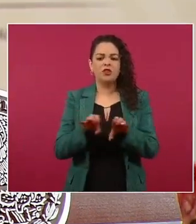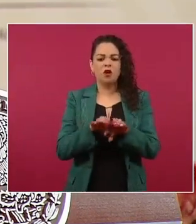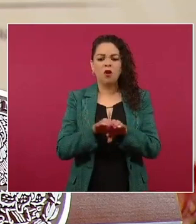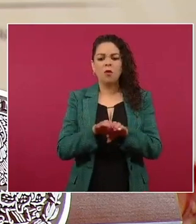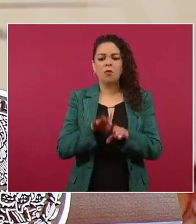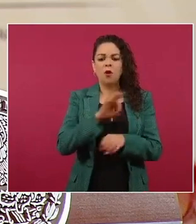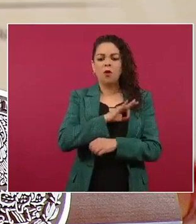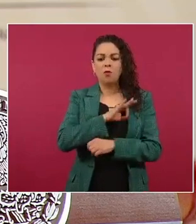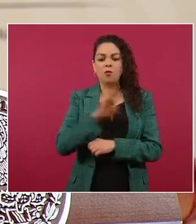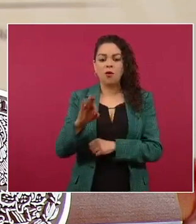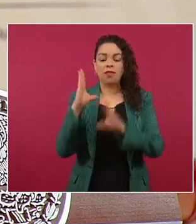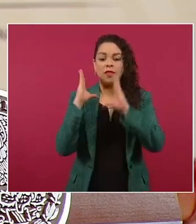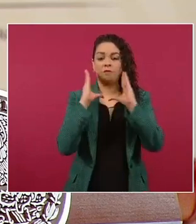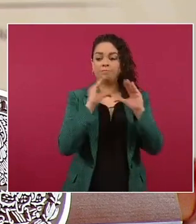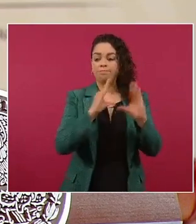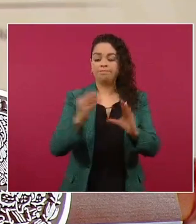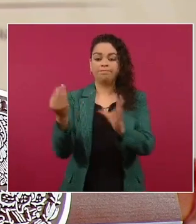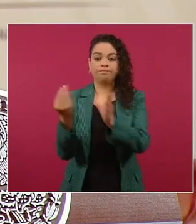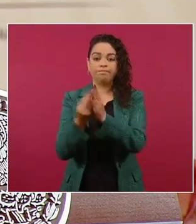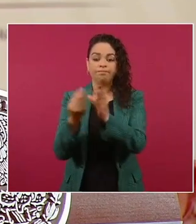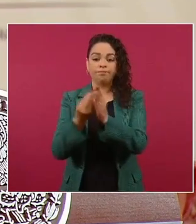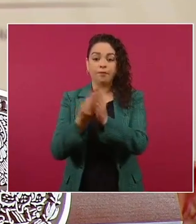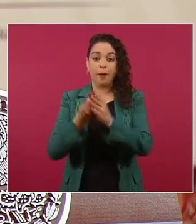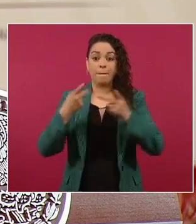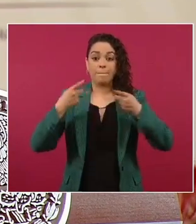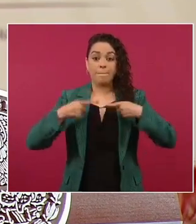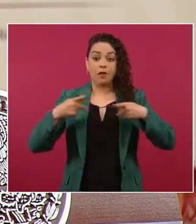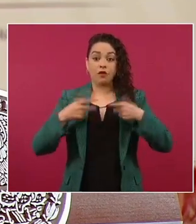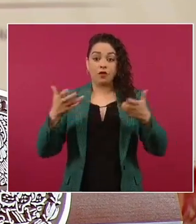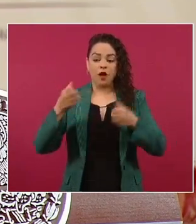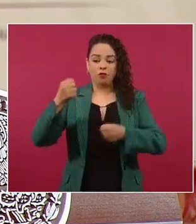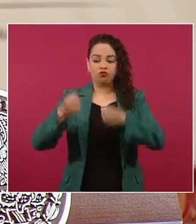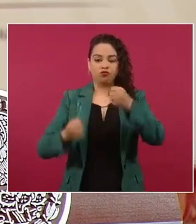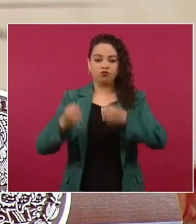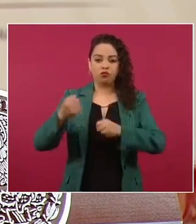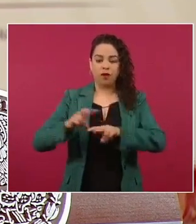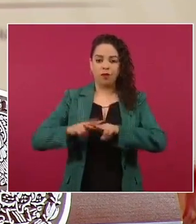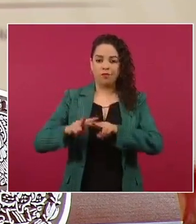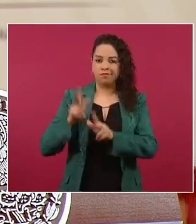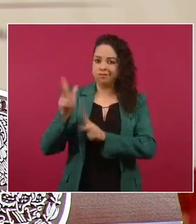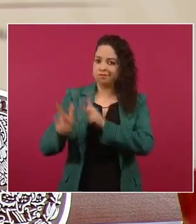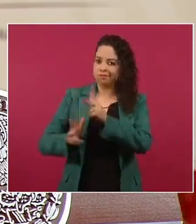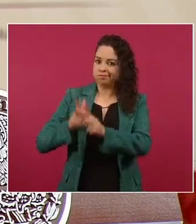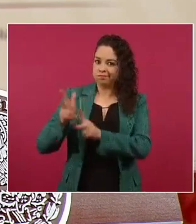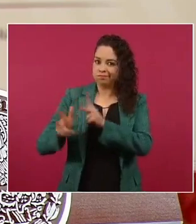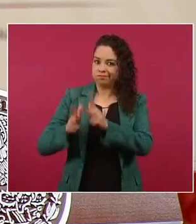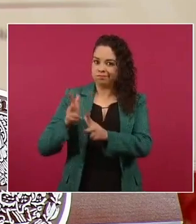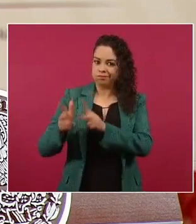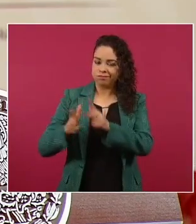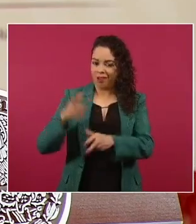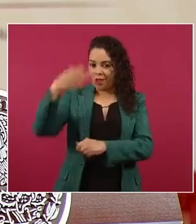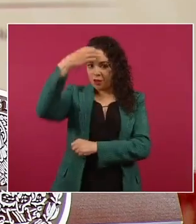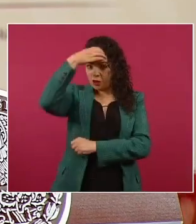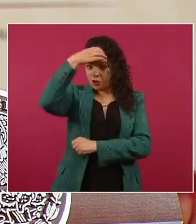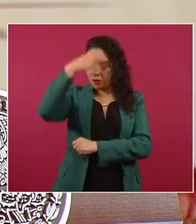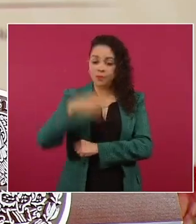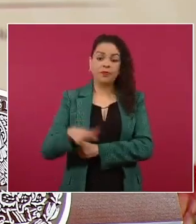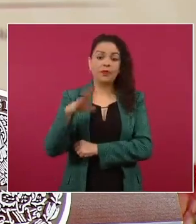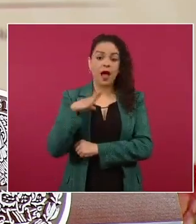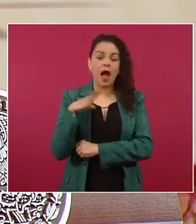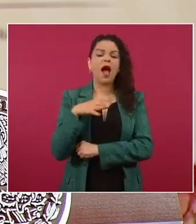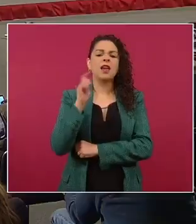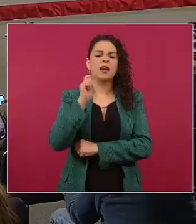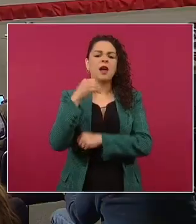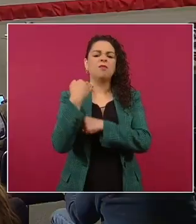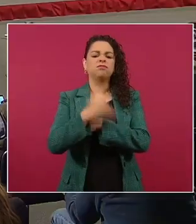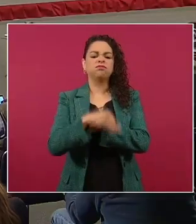la capacitación de los conductores y de las personas que van a operar el tren. Para esto contaremos con unos simuladores de conducción